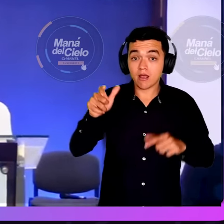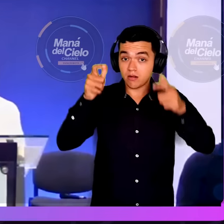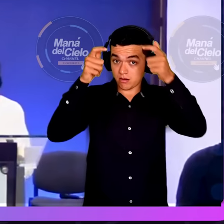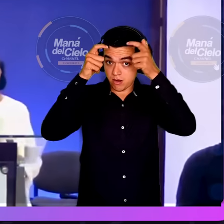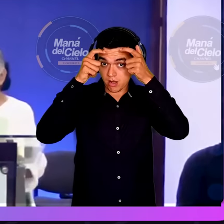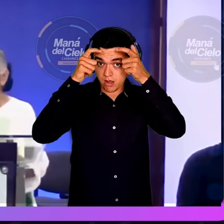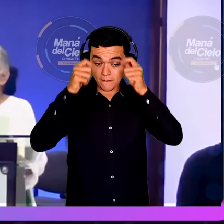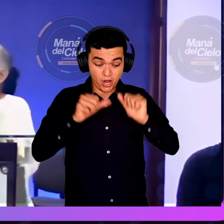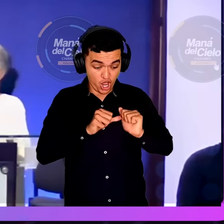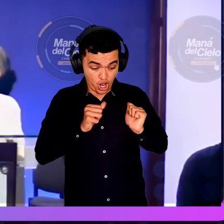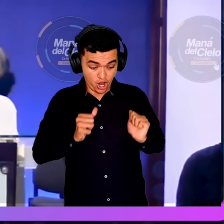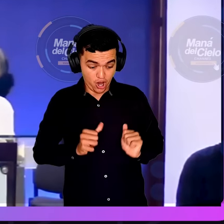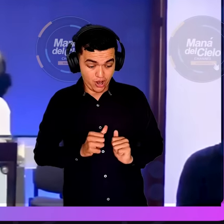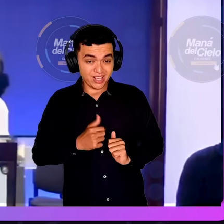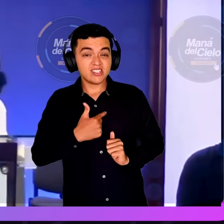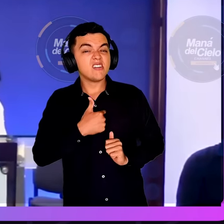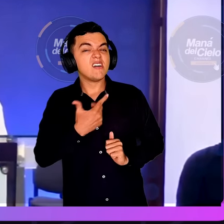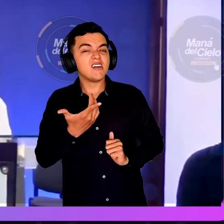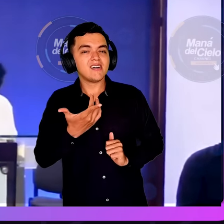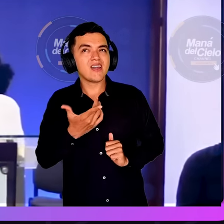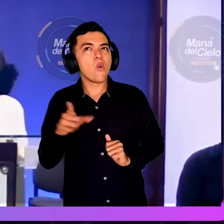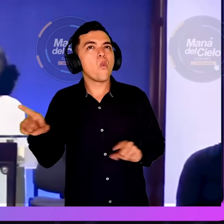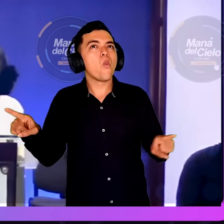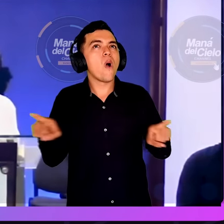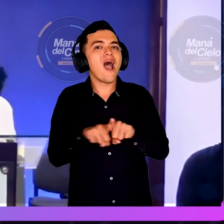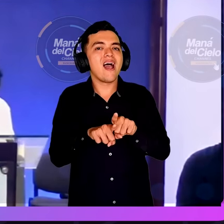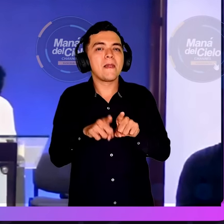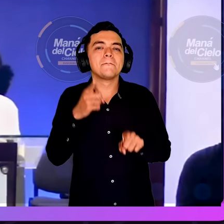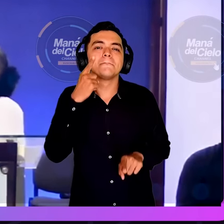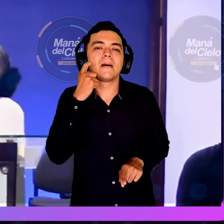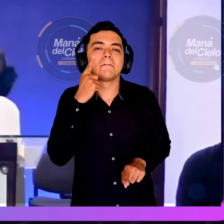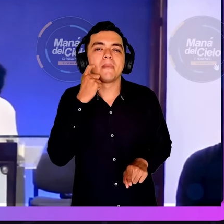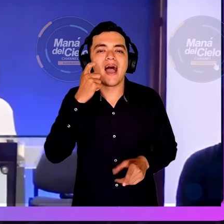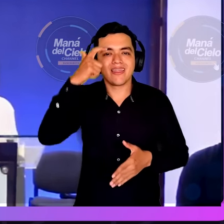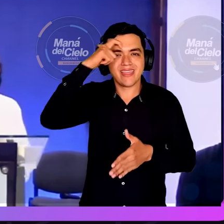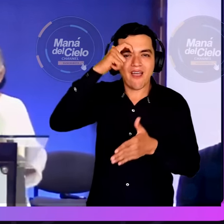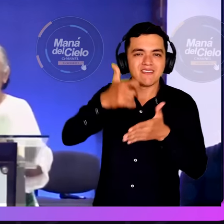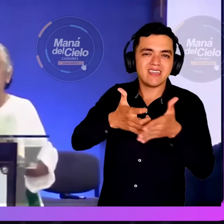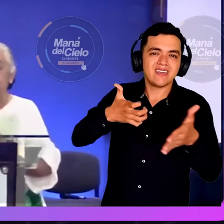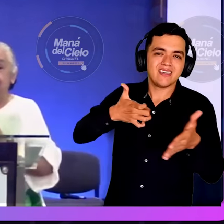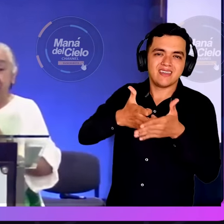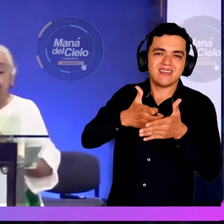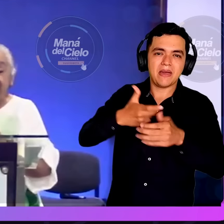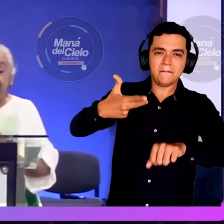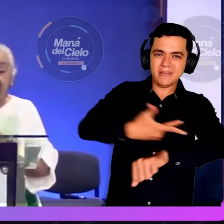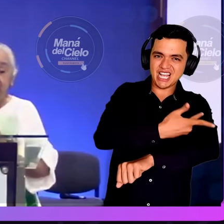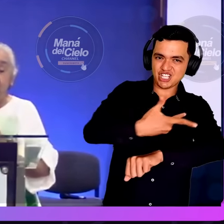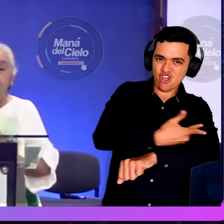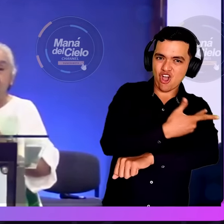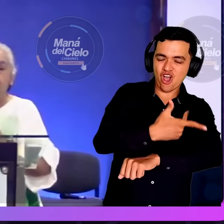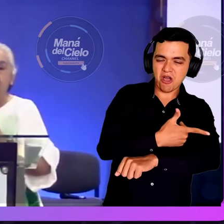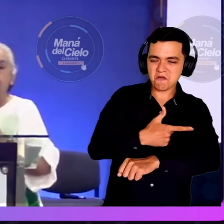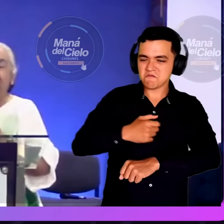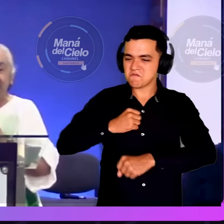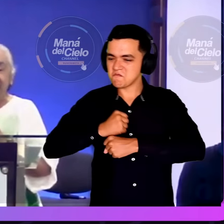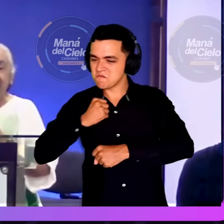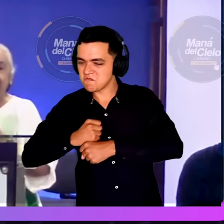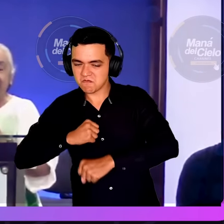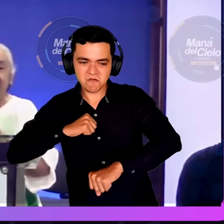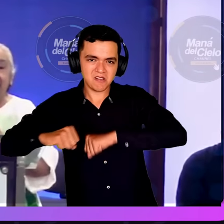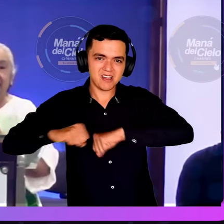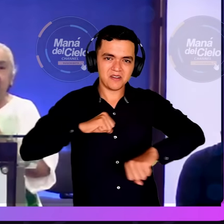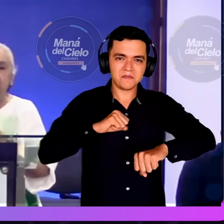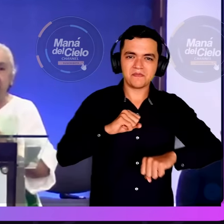buscarla, porque quería intimar con ella, quería hablar con ella, quería dialogar. Y aparte de ello, a